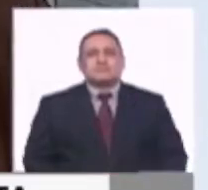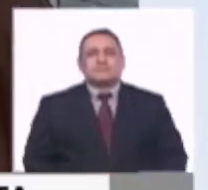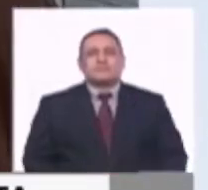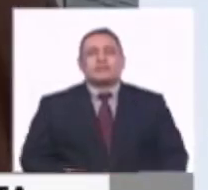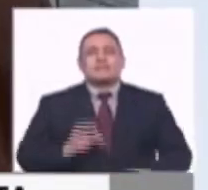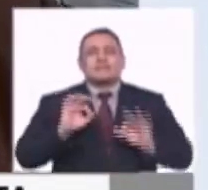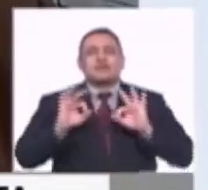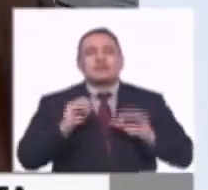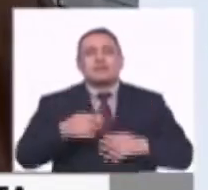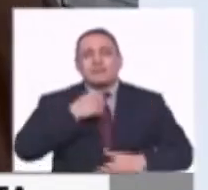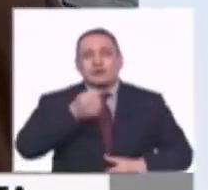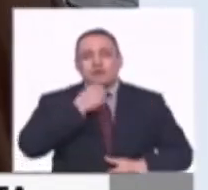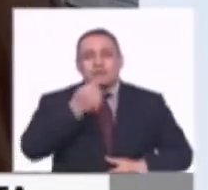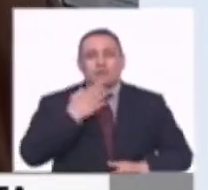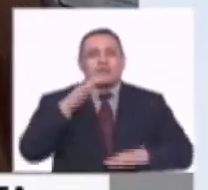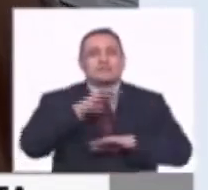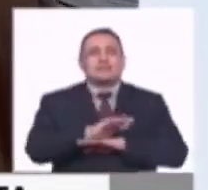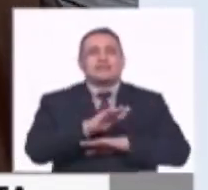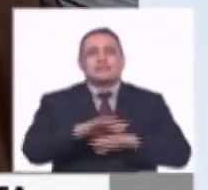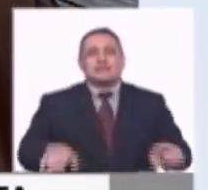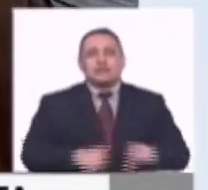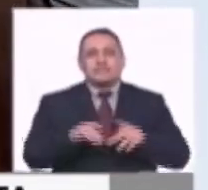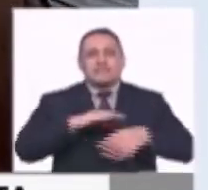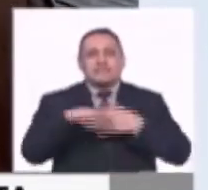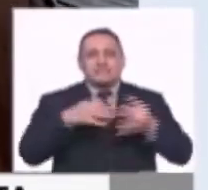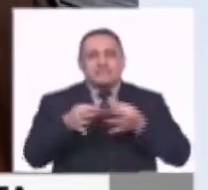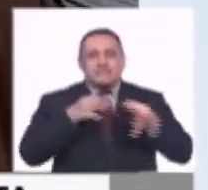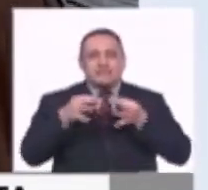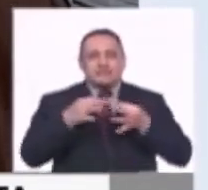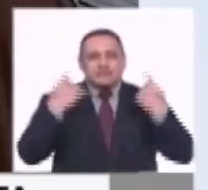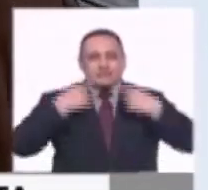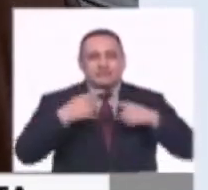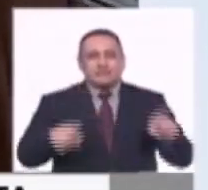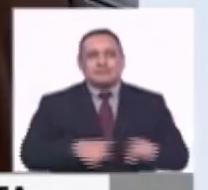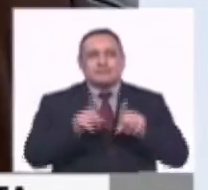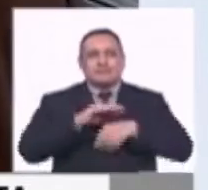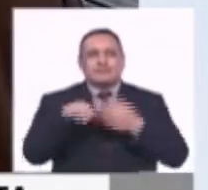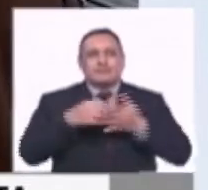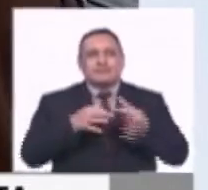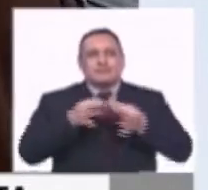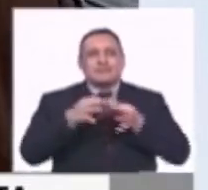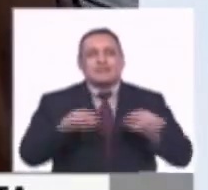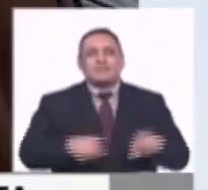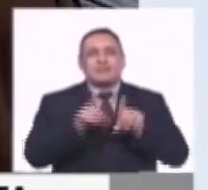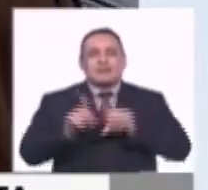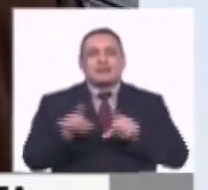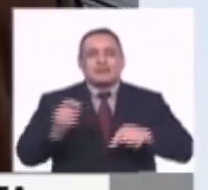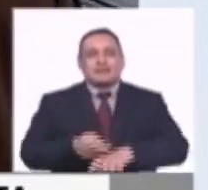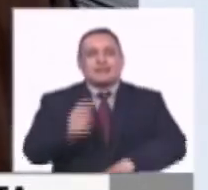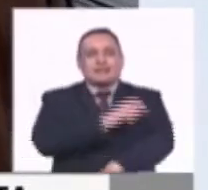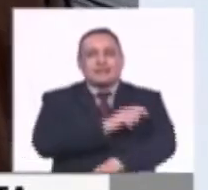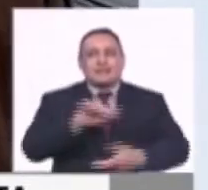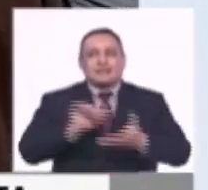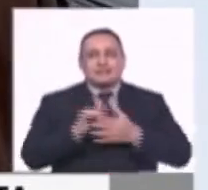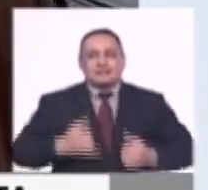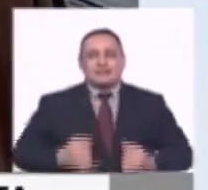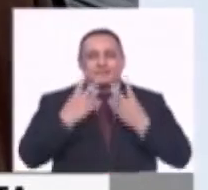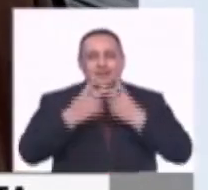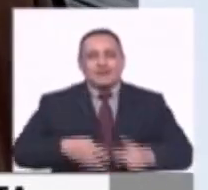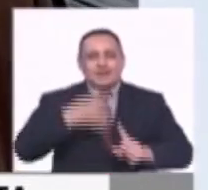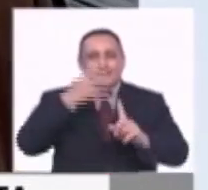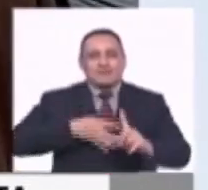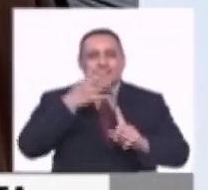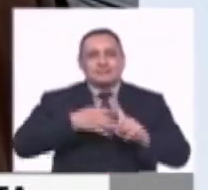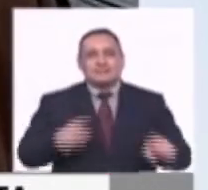Señorita periodista, muy buenas tardes. A través suyo, saludarle a todo el país y especialmente con la región de Tacna, que estamos en la víspera